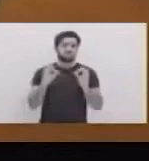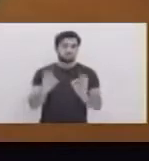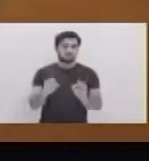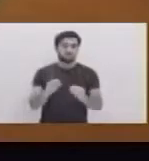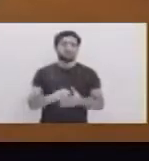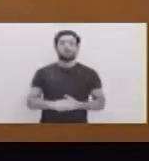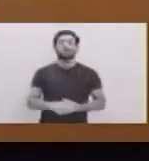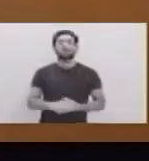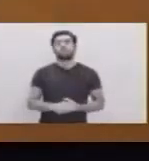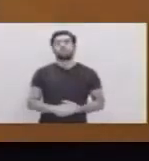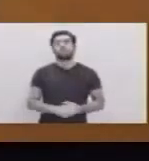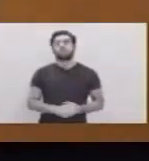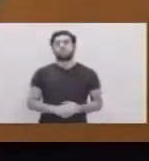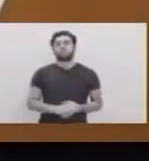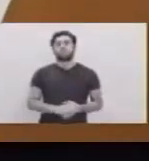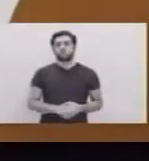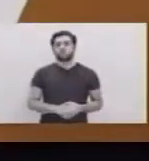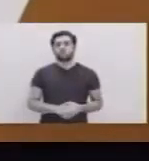central.